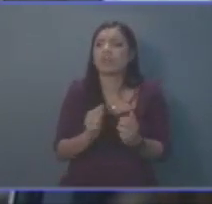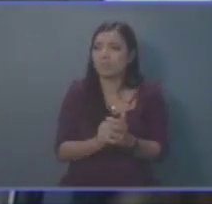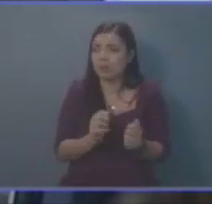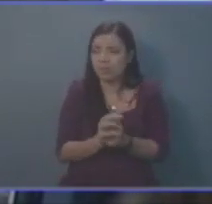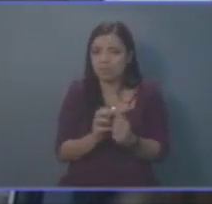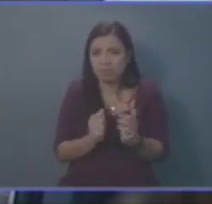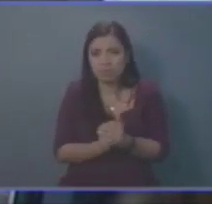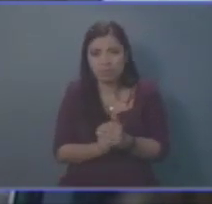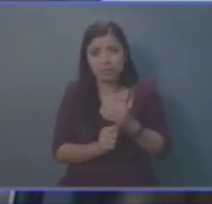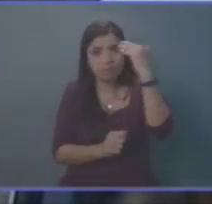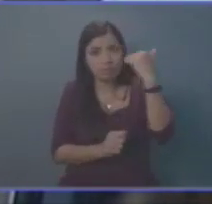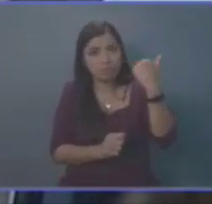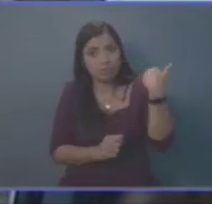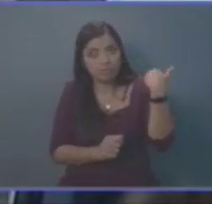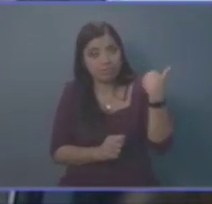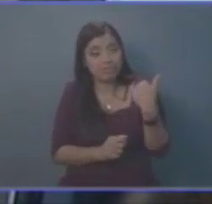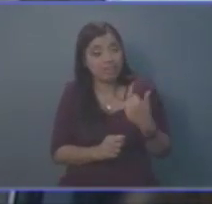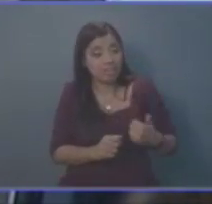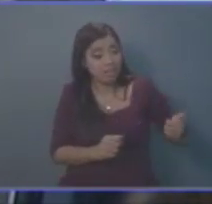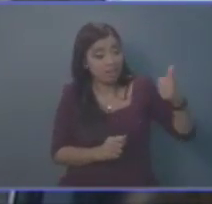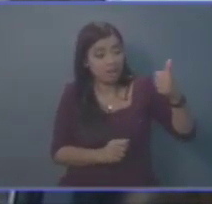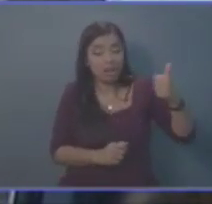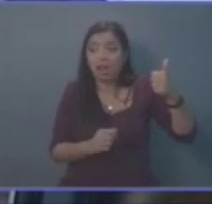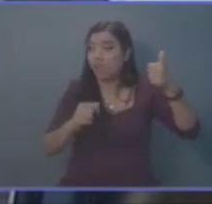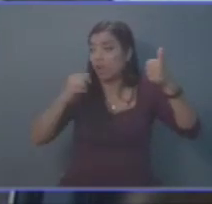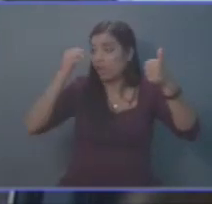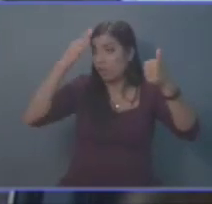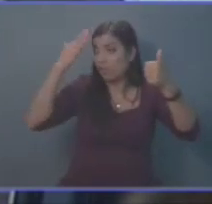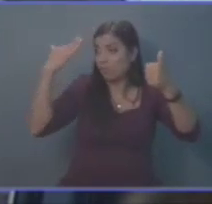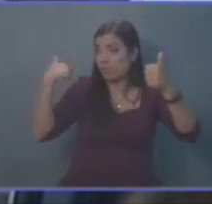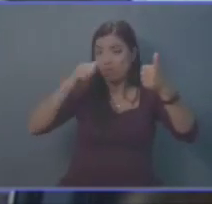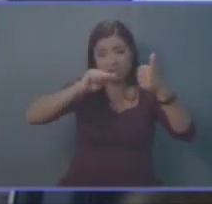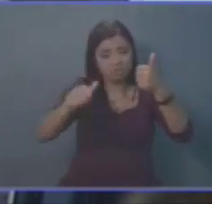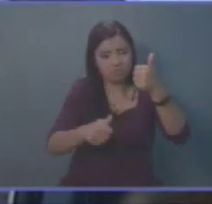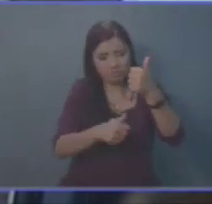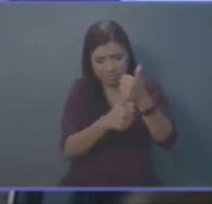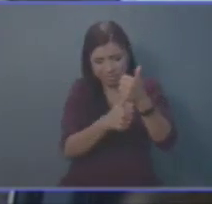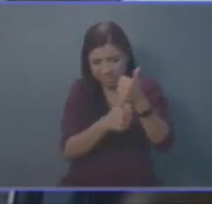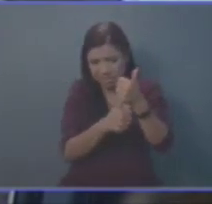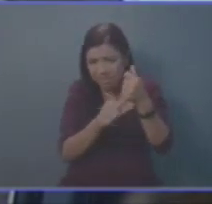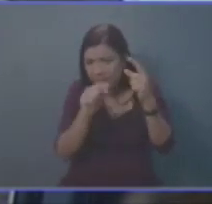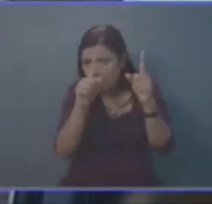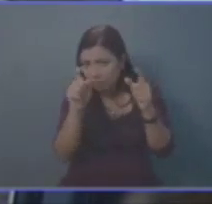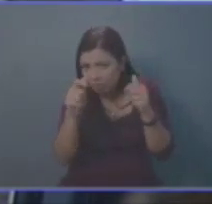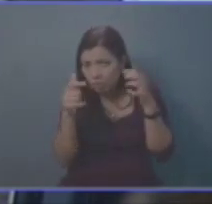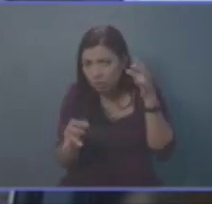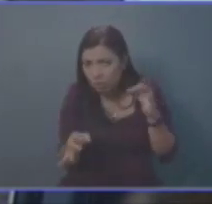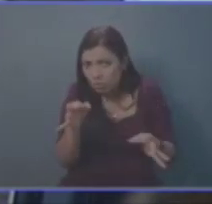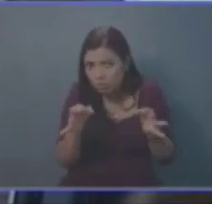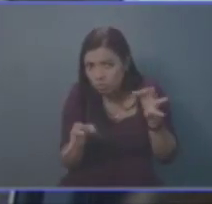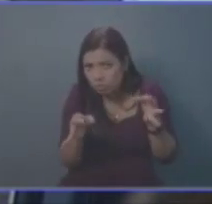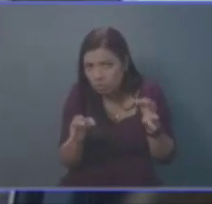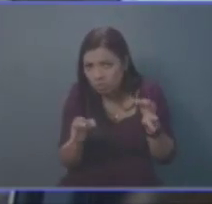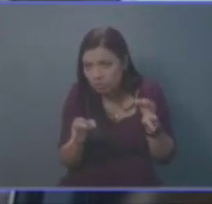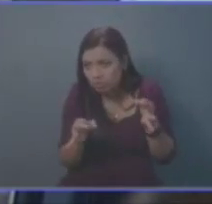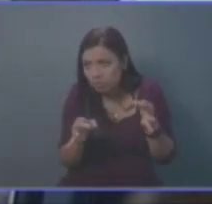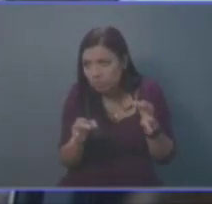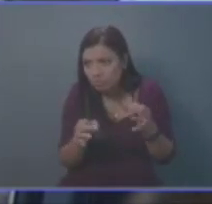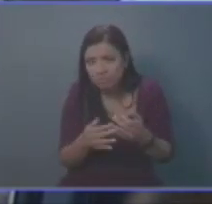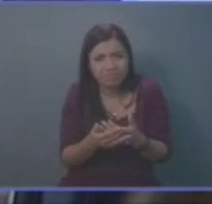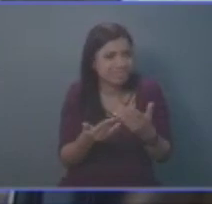mujer lleve como suplente a otra mujer? ¿Les parece eso justo? Creo que